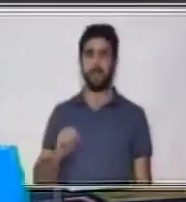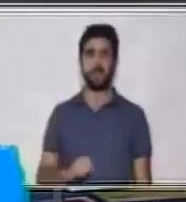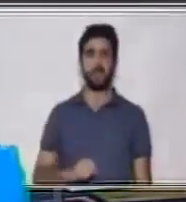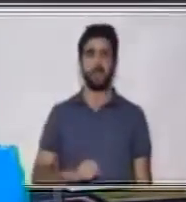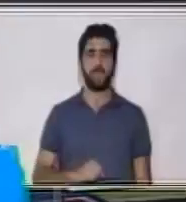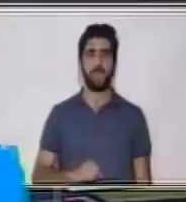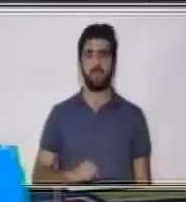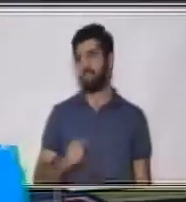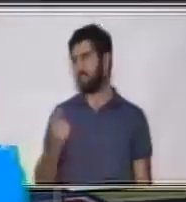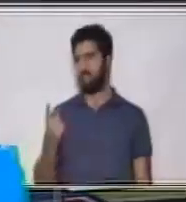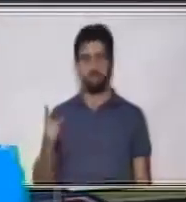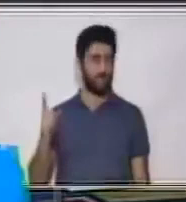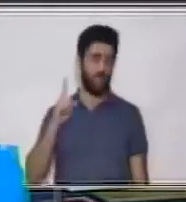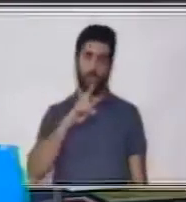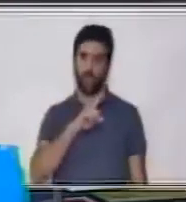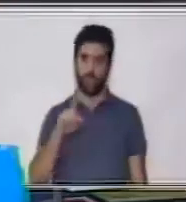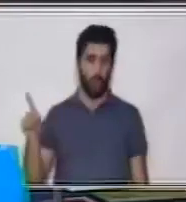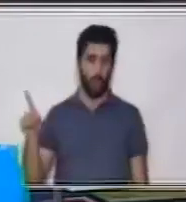No.